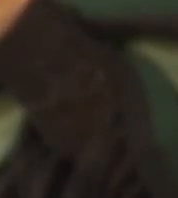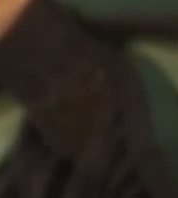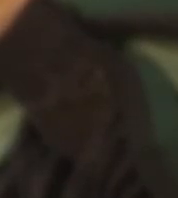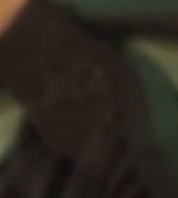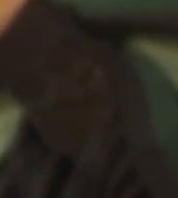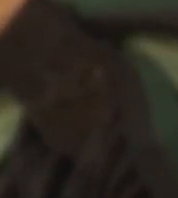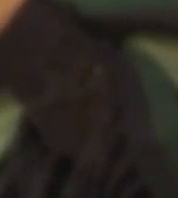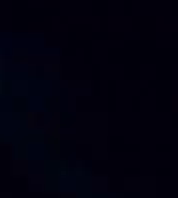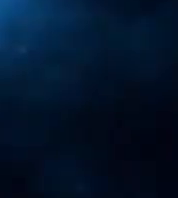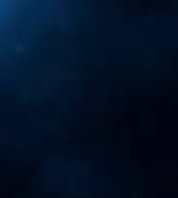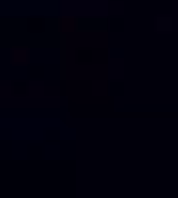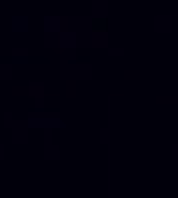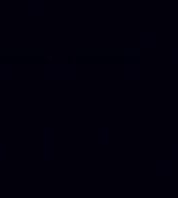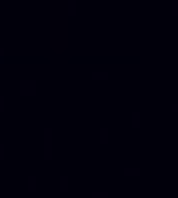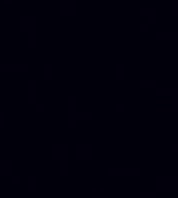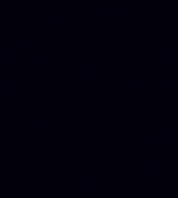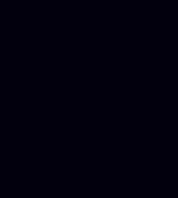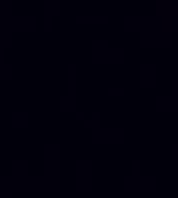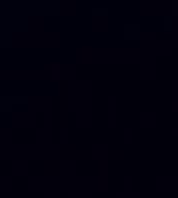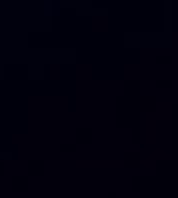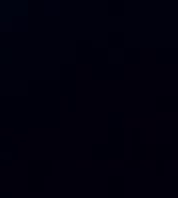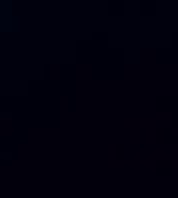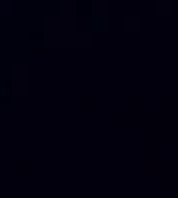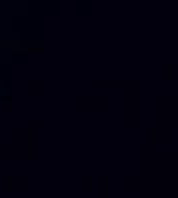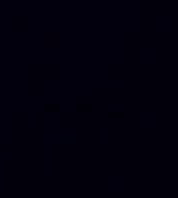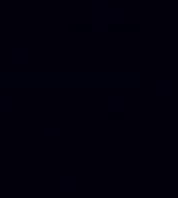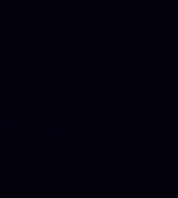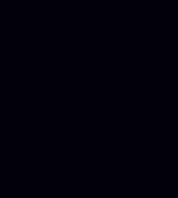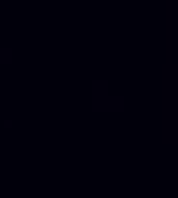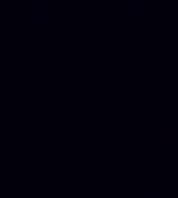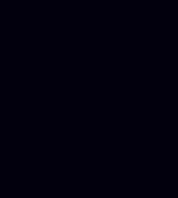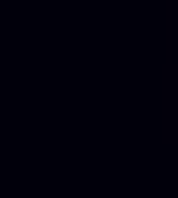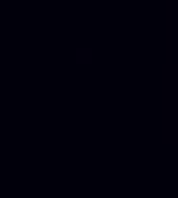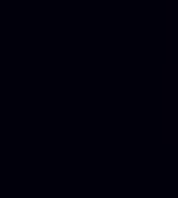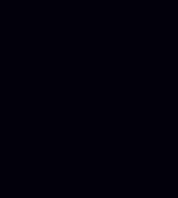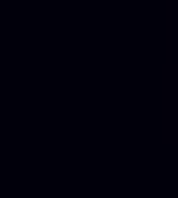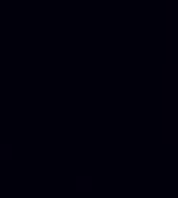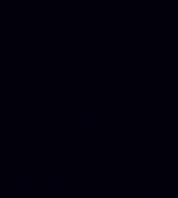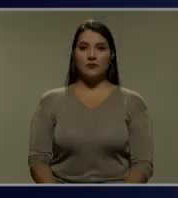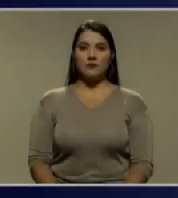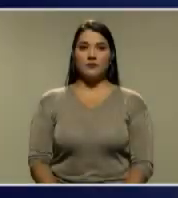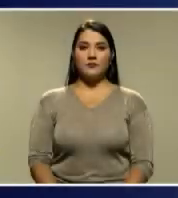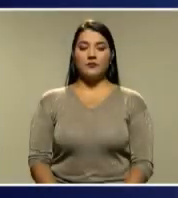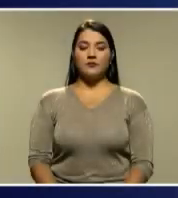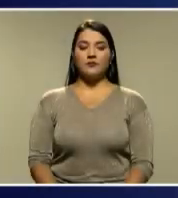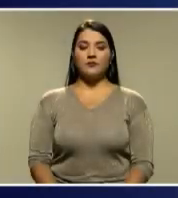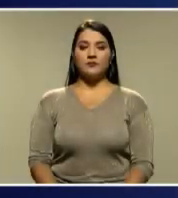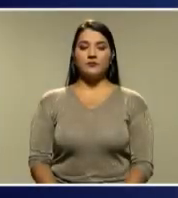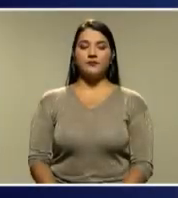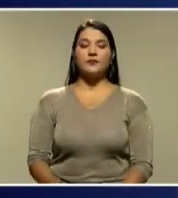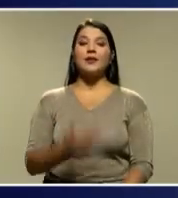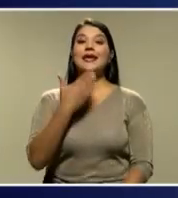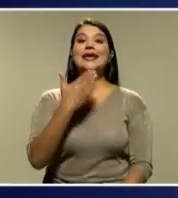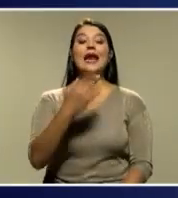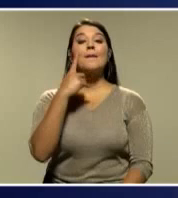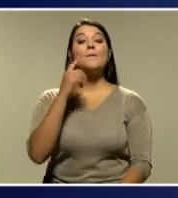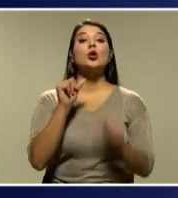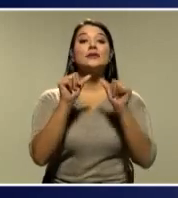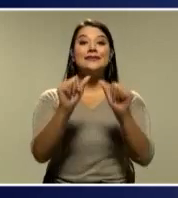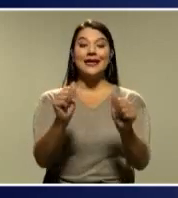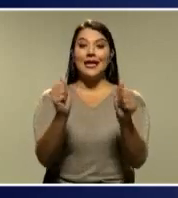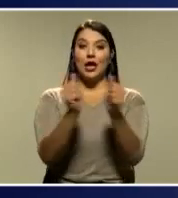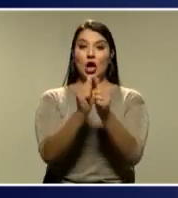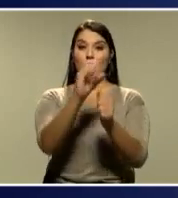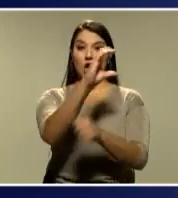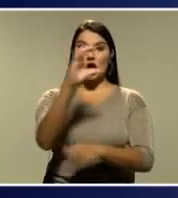las 11 de la noche. Solo por 13, Costa Rica Televisión. Gracias por continuar en la